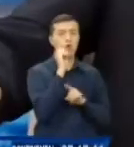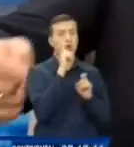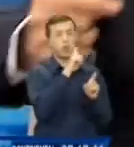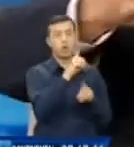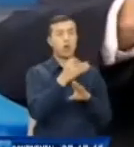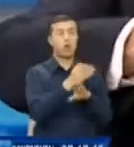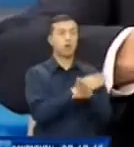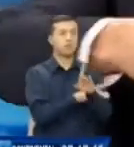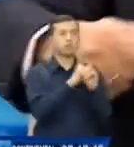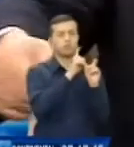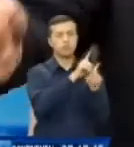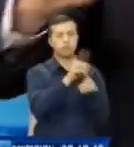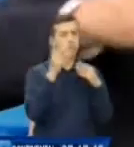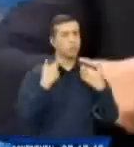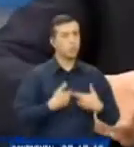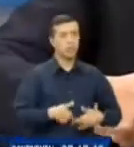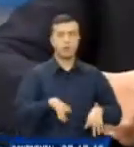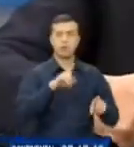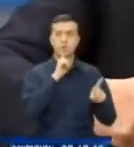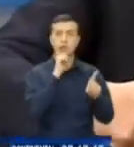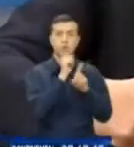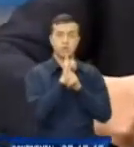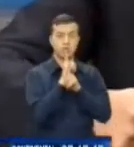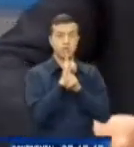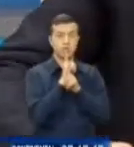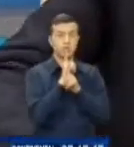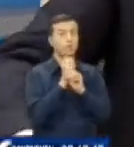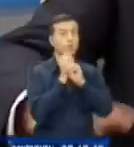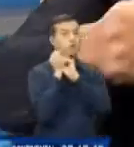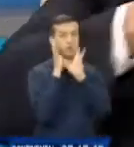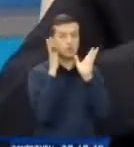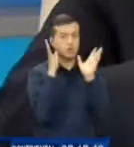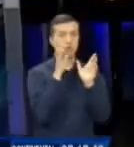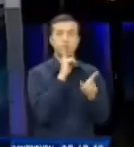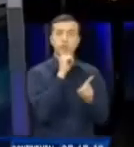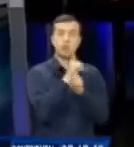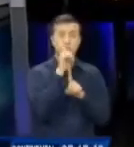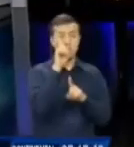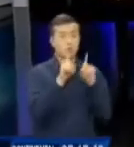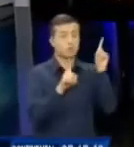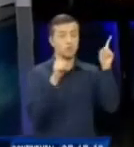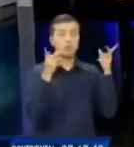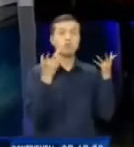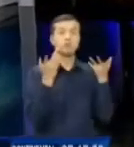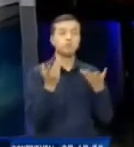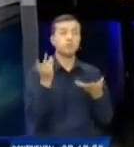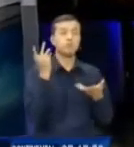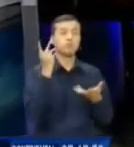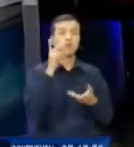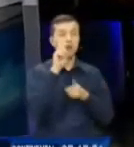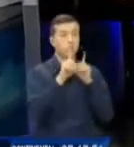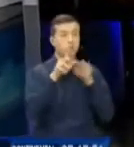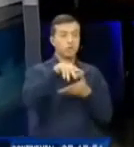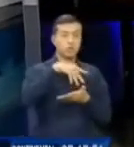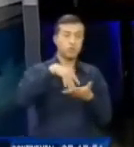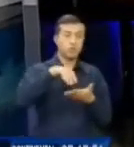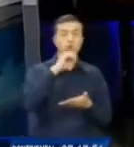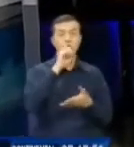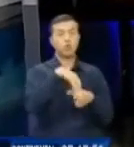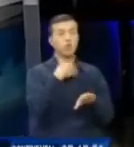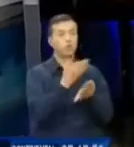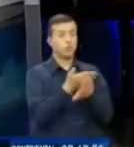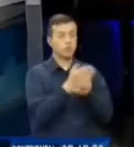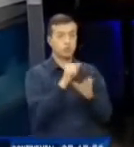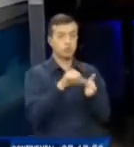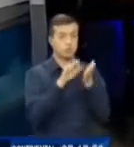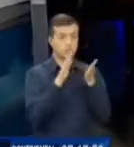sin perjuicio que no son vinculantes existen corporación de inquietudes o planteamientos de